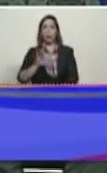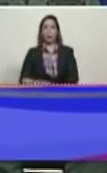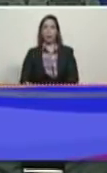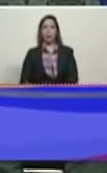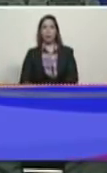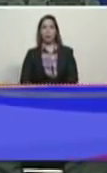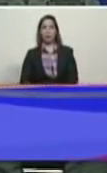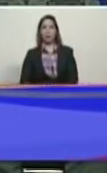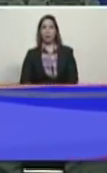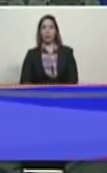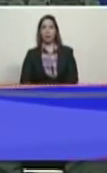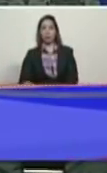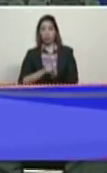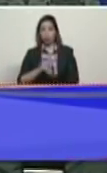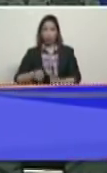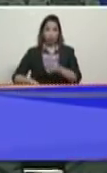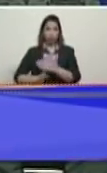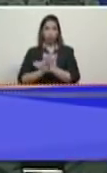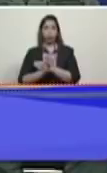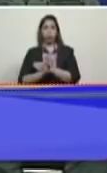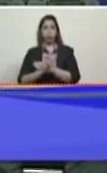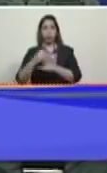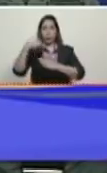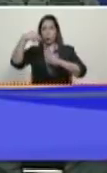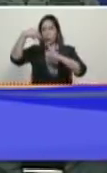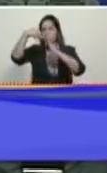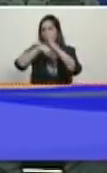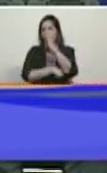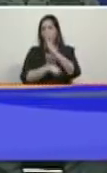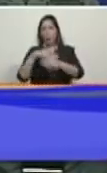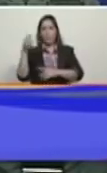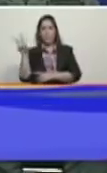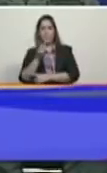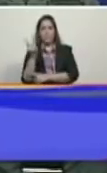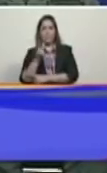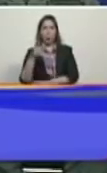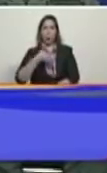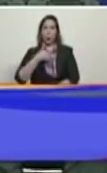Es una doctrina profundamente venezolanista,